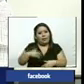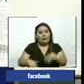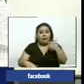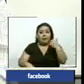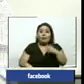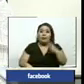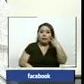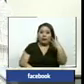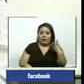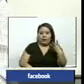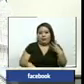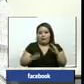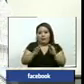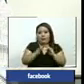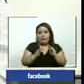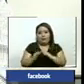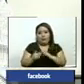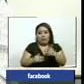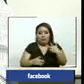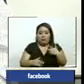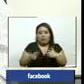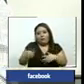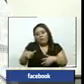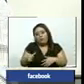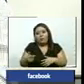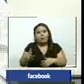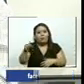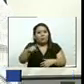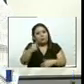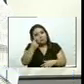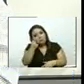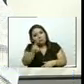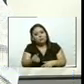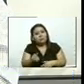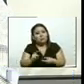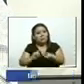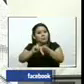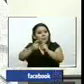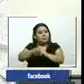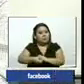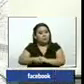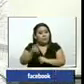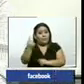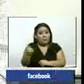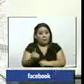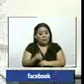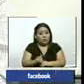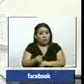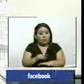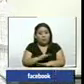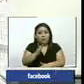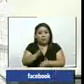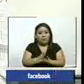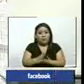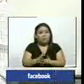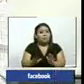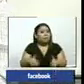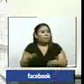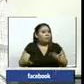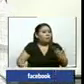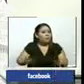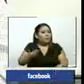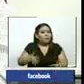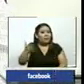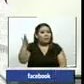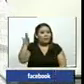3-4 terminales o 2-3 terminales, de acuerdo a las condiciones. Lo que hemos observado, ¿verdad?, es que el usuario ha dejado de. ¿Por qué? Porque probablemente